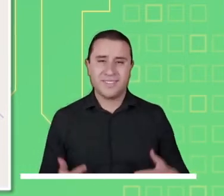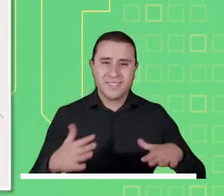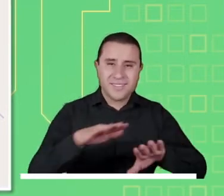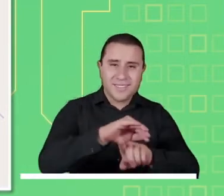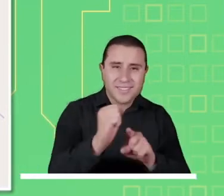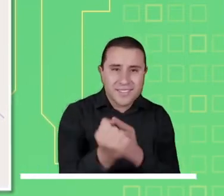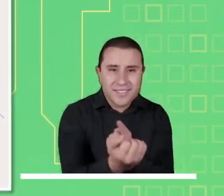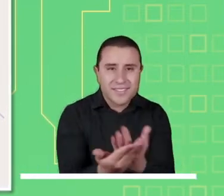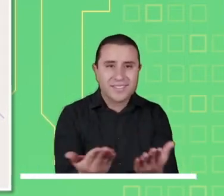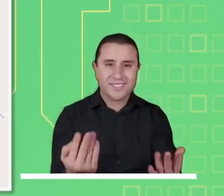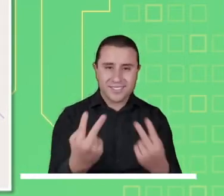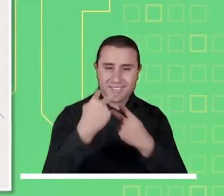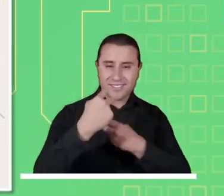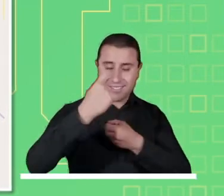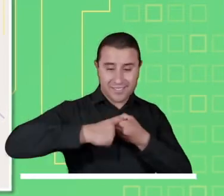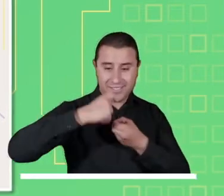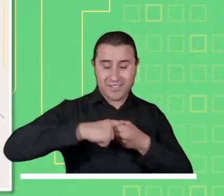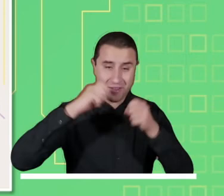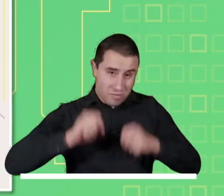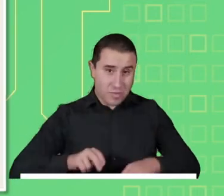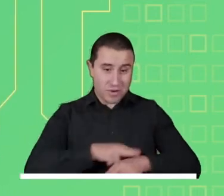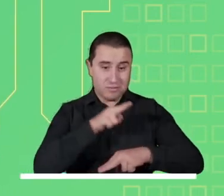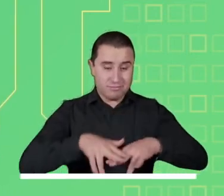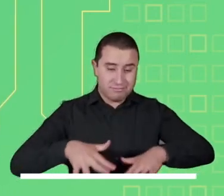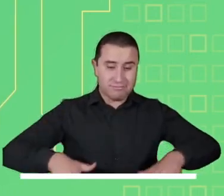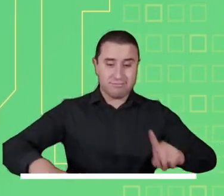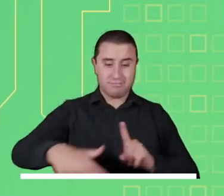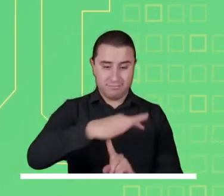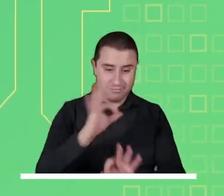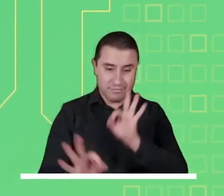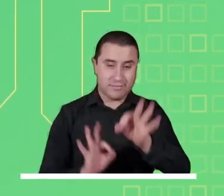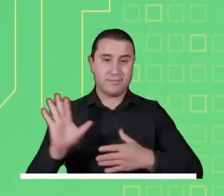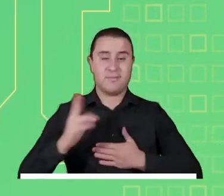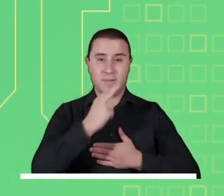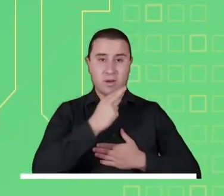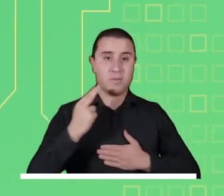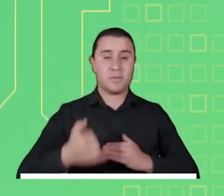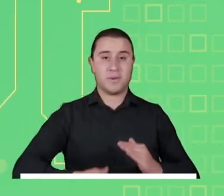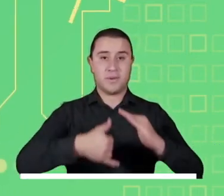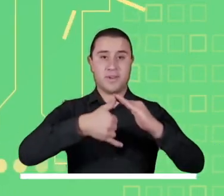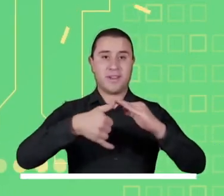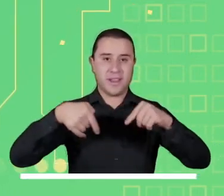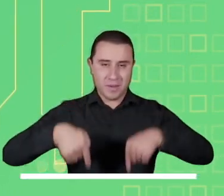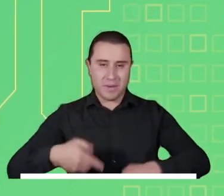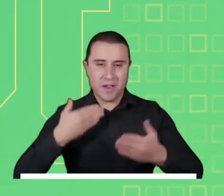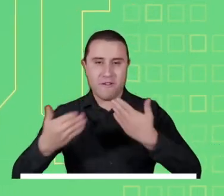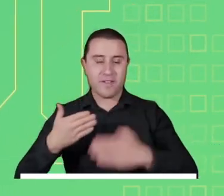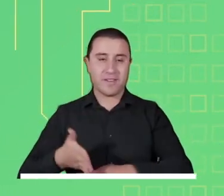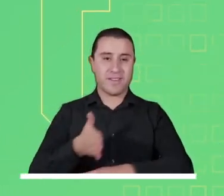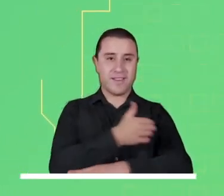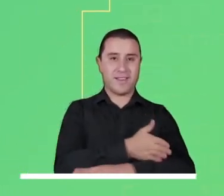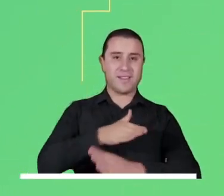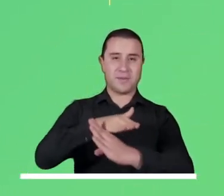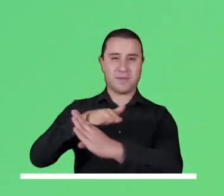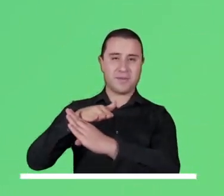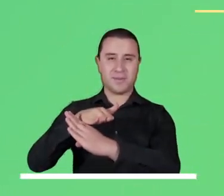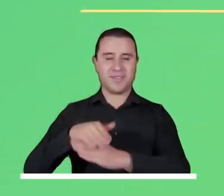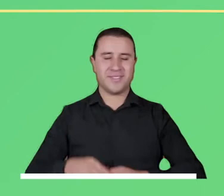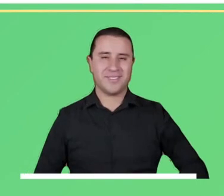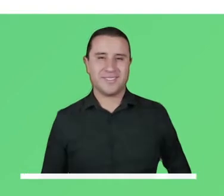Meta, Cundinamarca, Cauca, Casanare, Boyacá y Antioquia. Los esperamos en nuestras redes sociales.